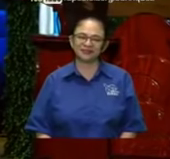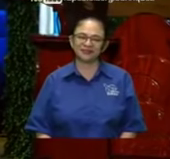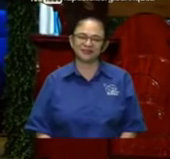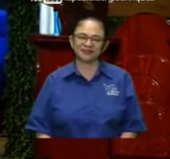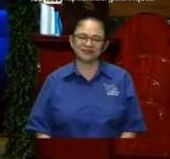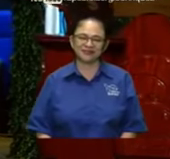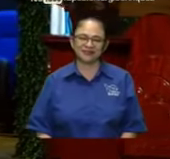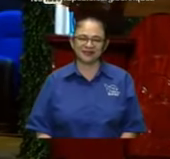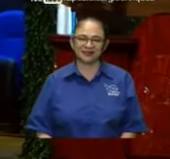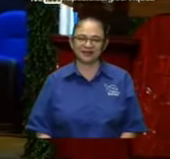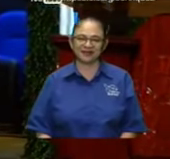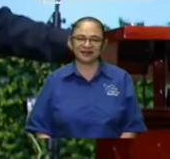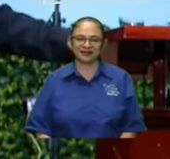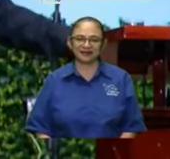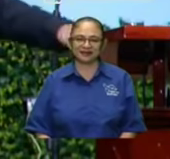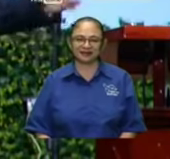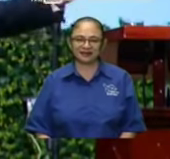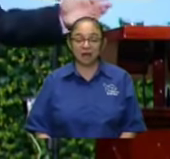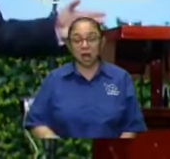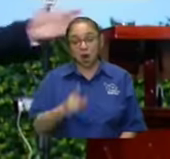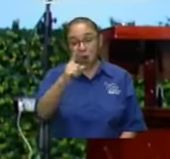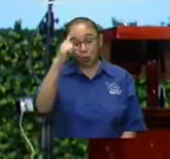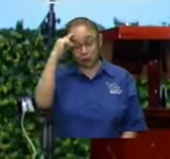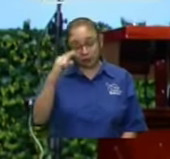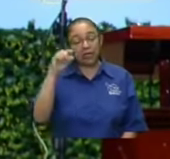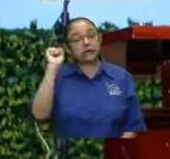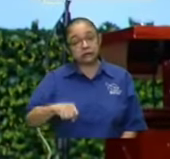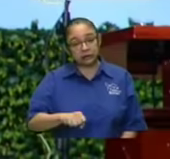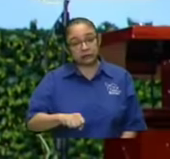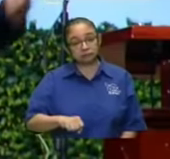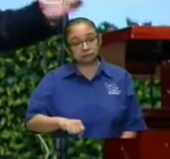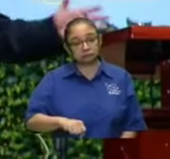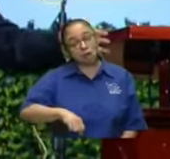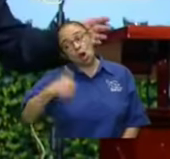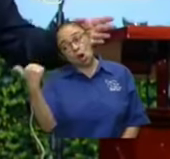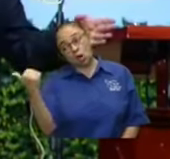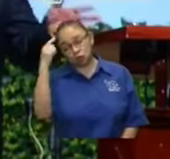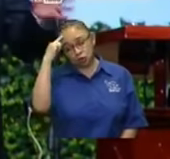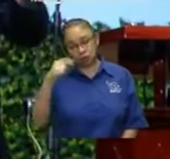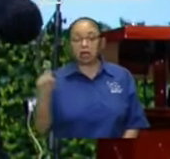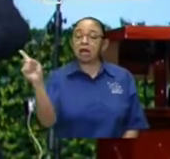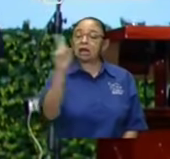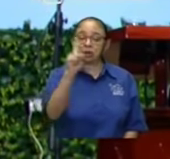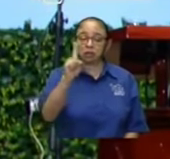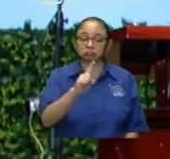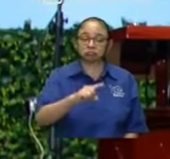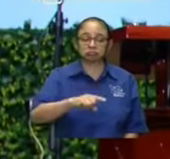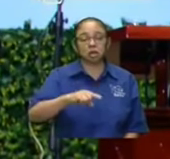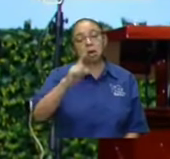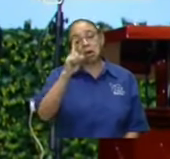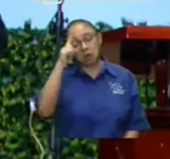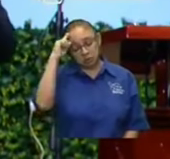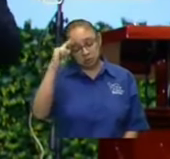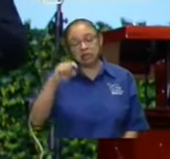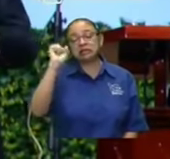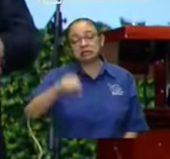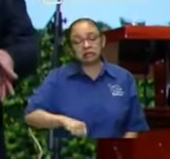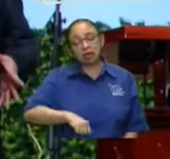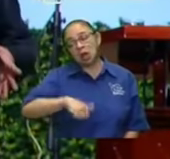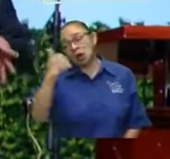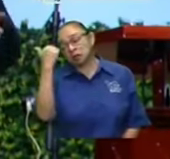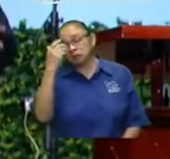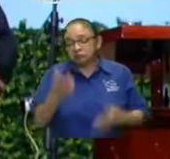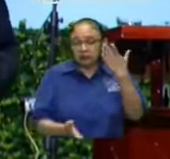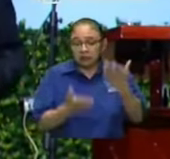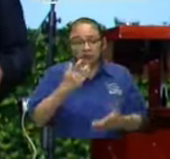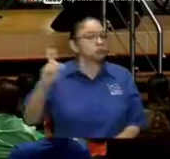patea. Y un día sí, y un día no. Un día sí, un día tal vez, otro día no. No. Tenemos